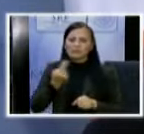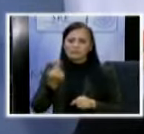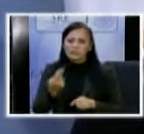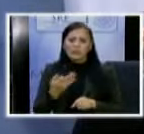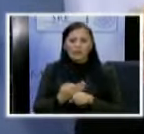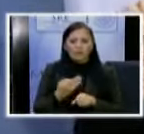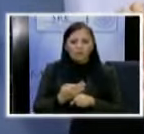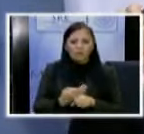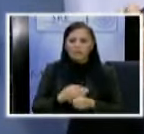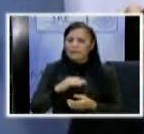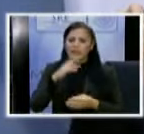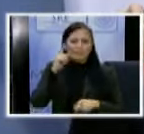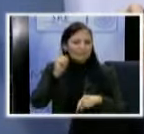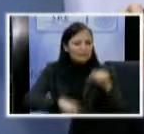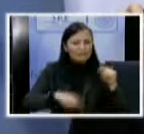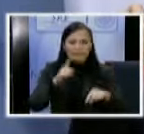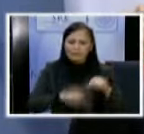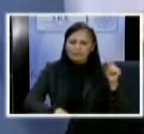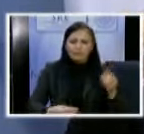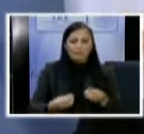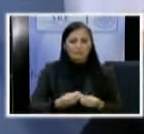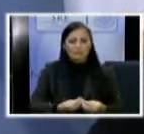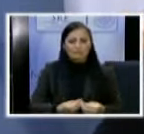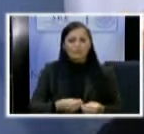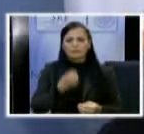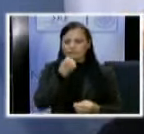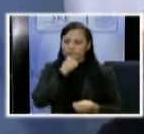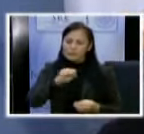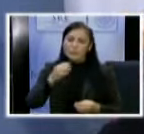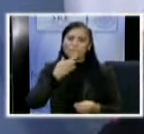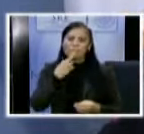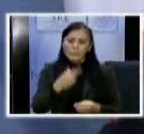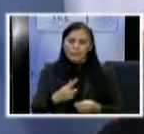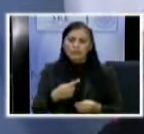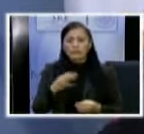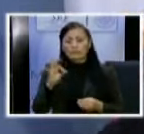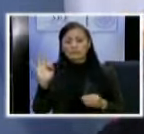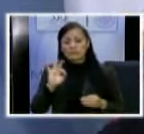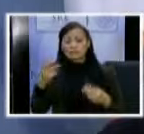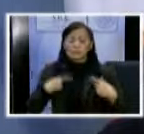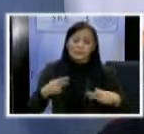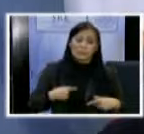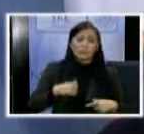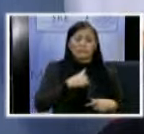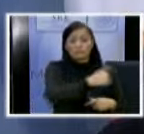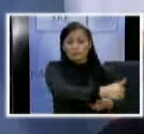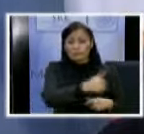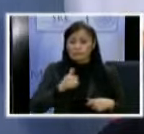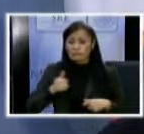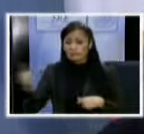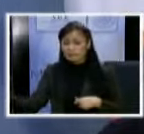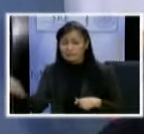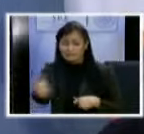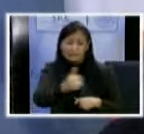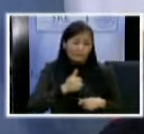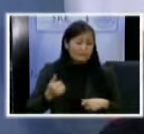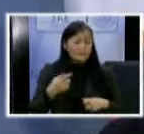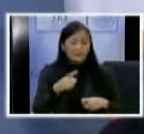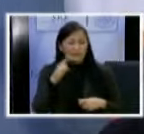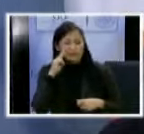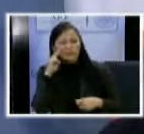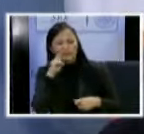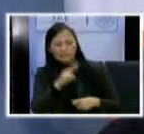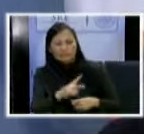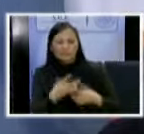que eliminarse de una vez por todas para no andar trayendo a nuestra gente de arriba para abajo, porque es muy triste y